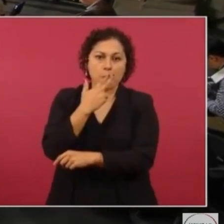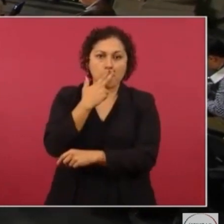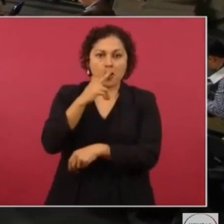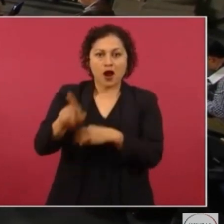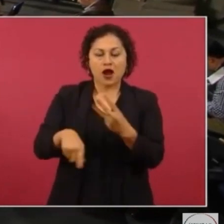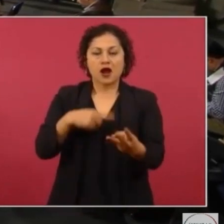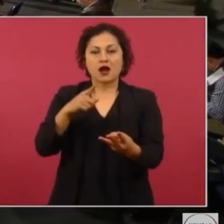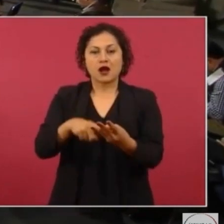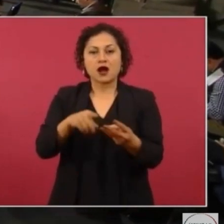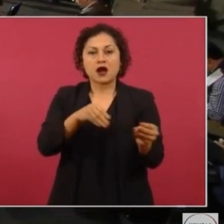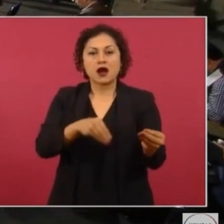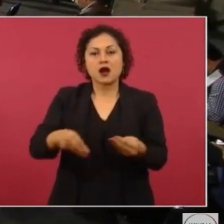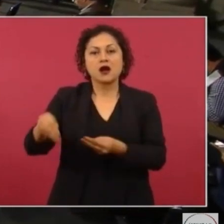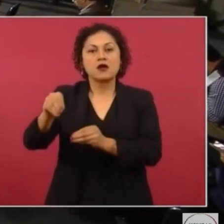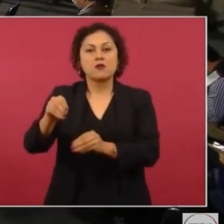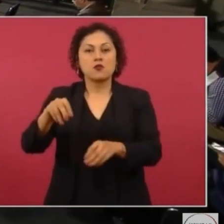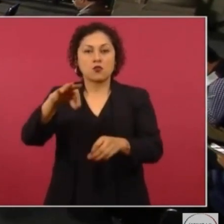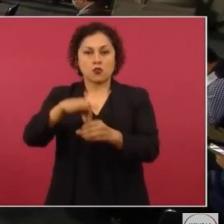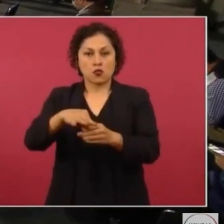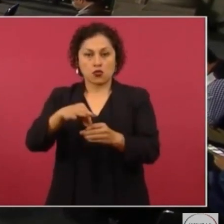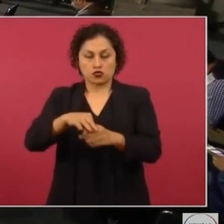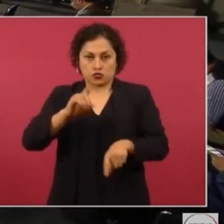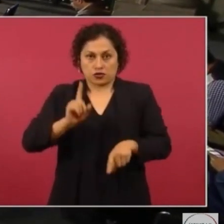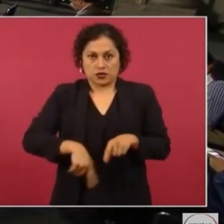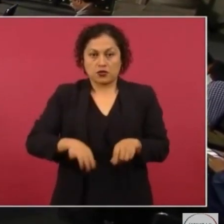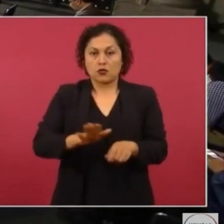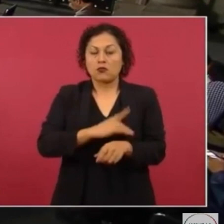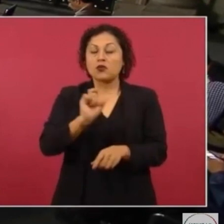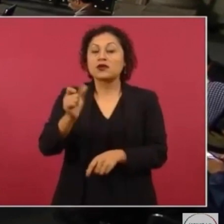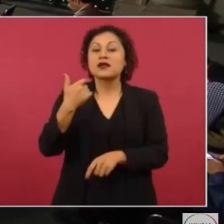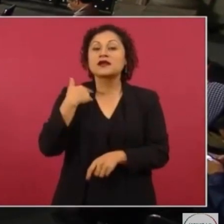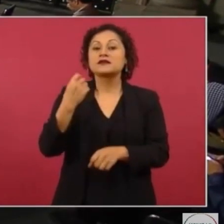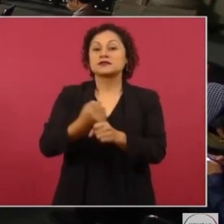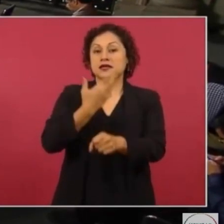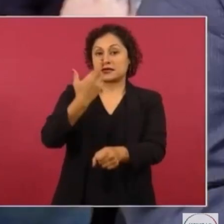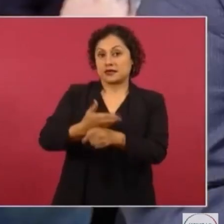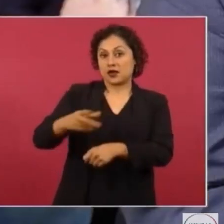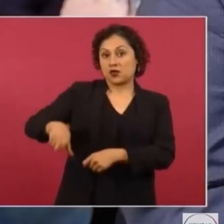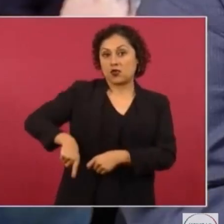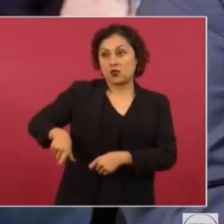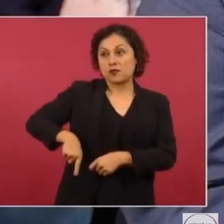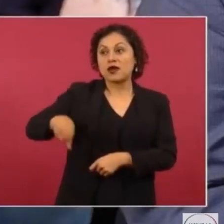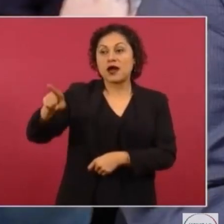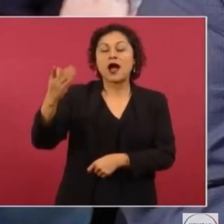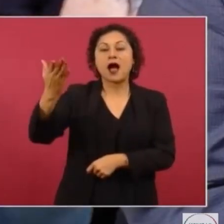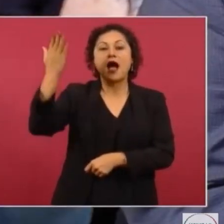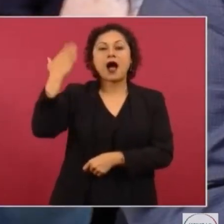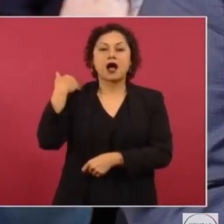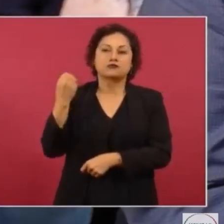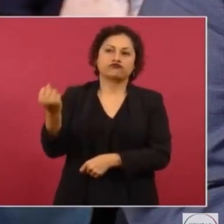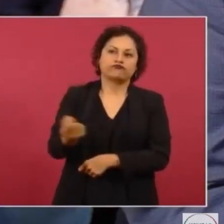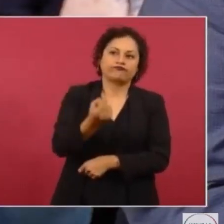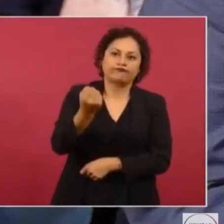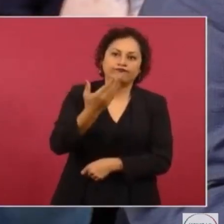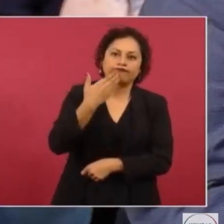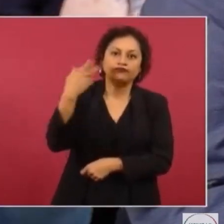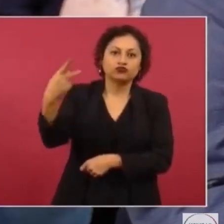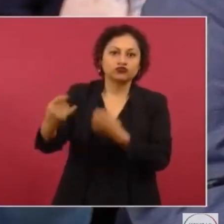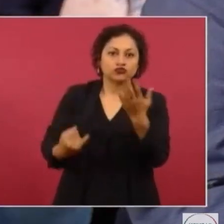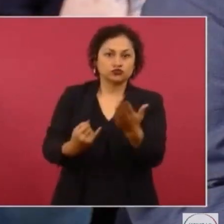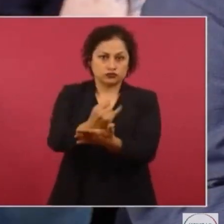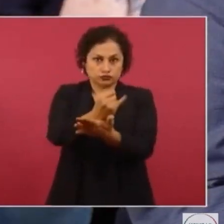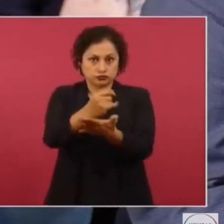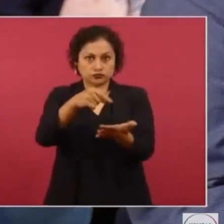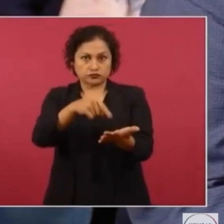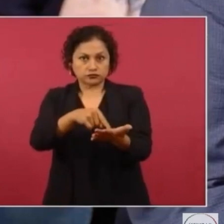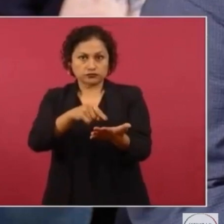votos. El trasvase de votos se eliminó porque el secretario de Gobernación tuvo atinadamente la decisión de que iba en contra